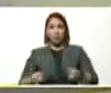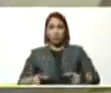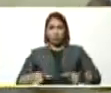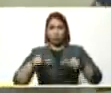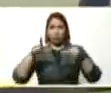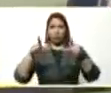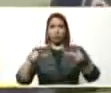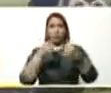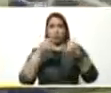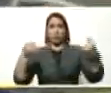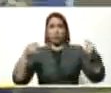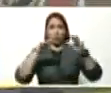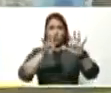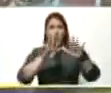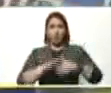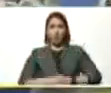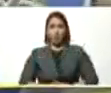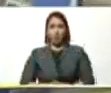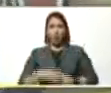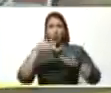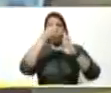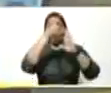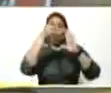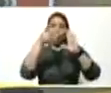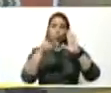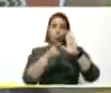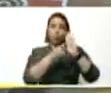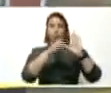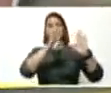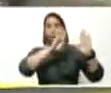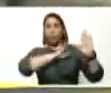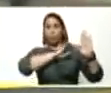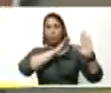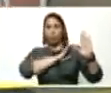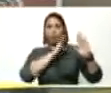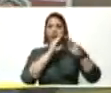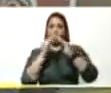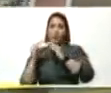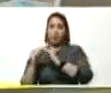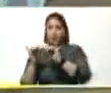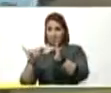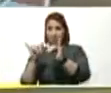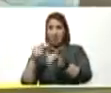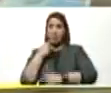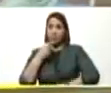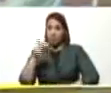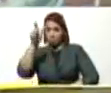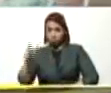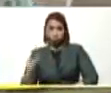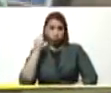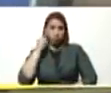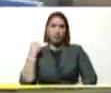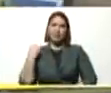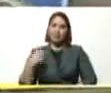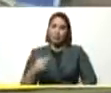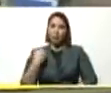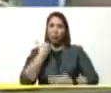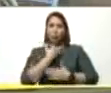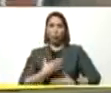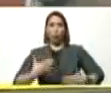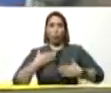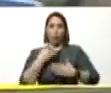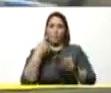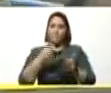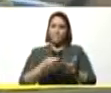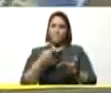es la línea número 9, el documento de propiedad. Y como ella lo dijo, tienen aquí, bueno, una comodidad para pagar